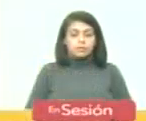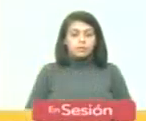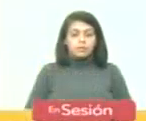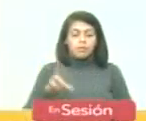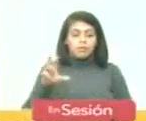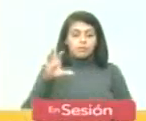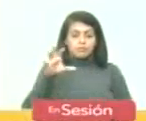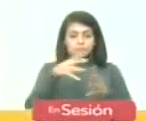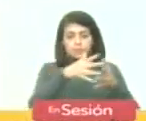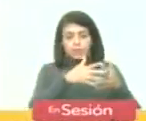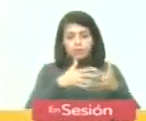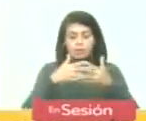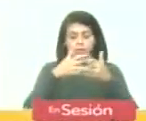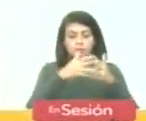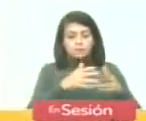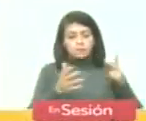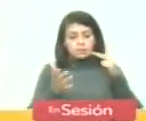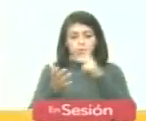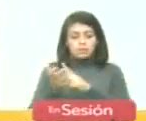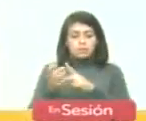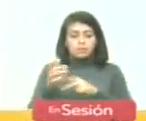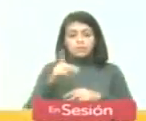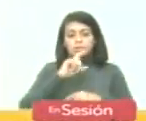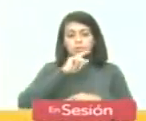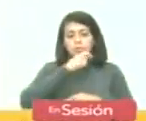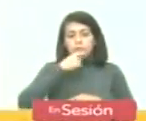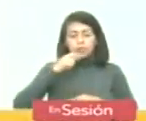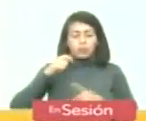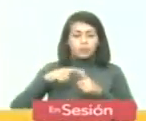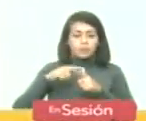de los Estados Unidos a Taiwán.